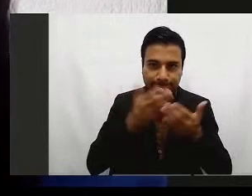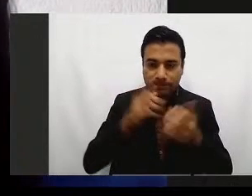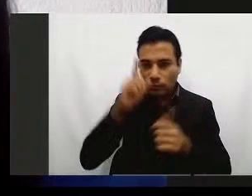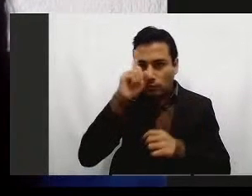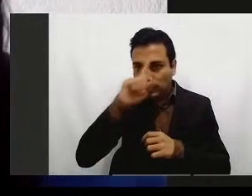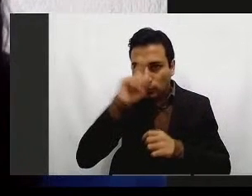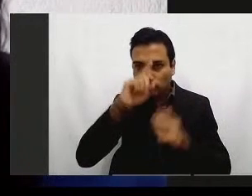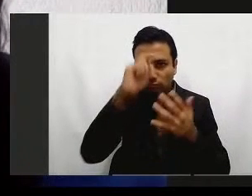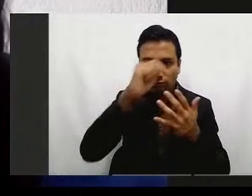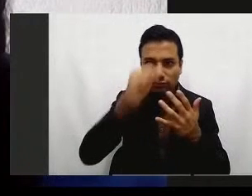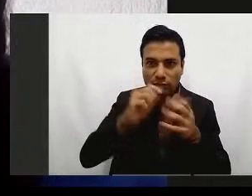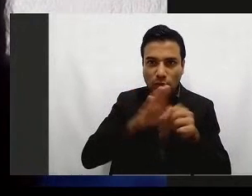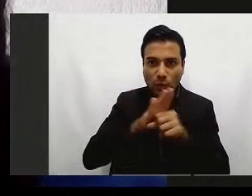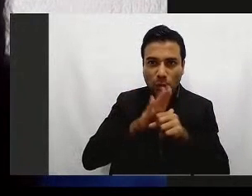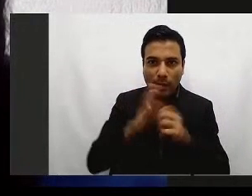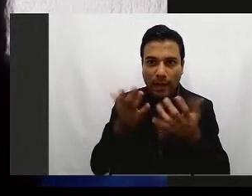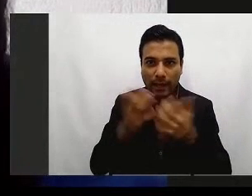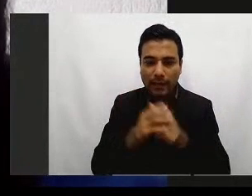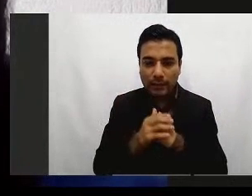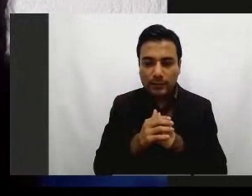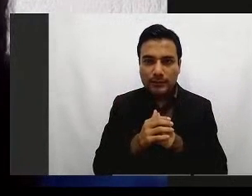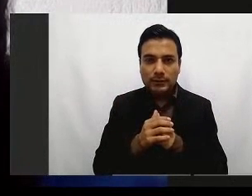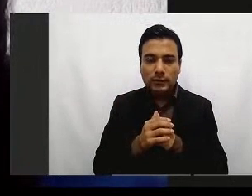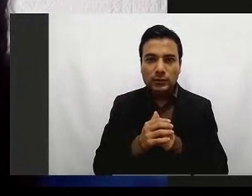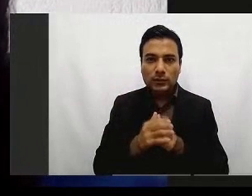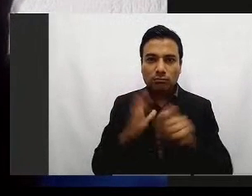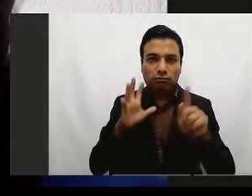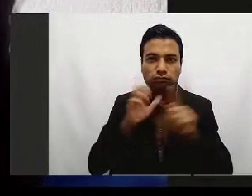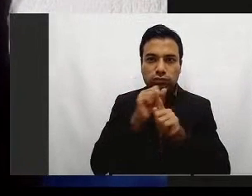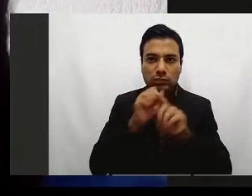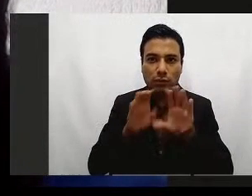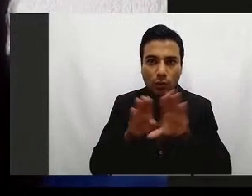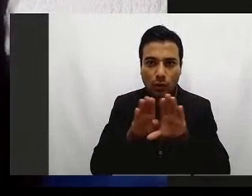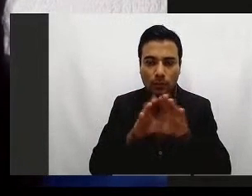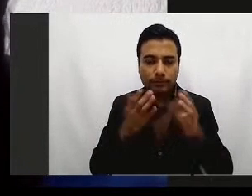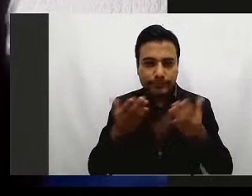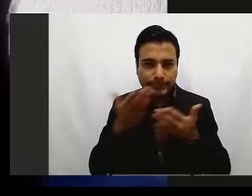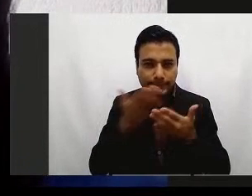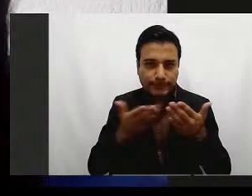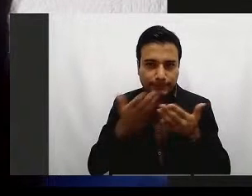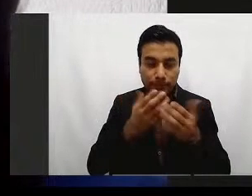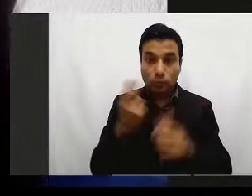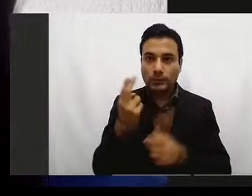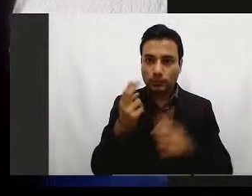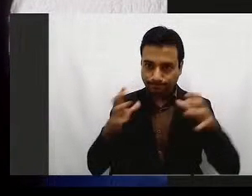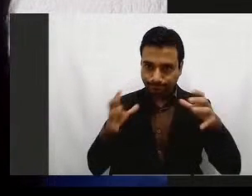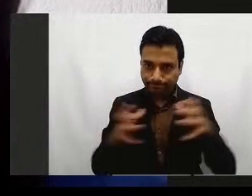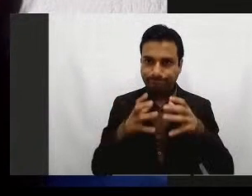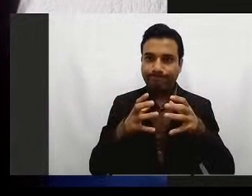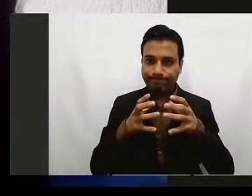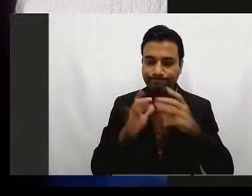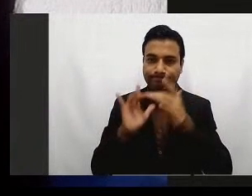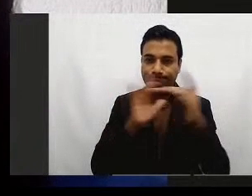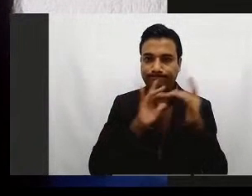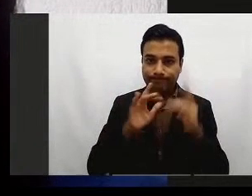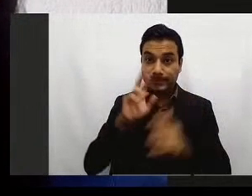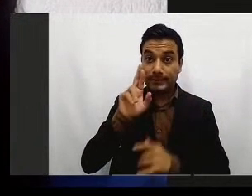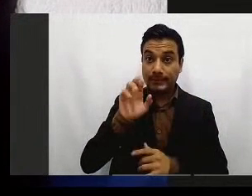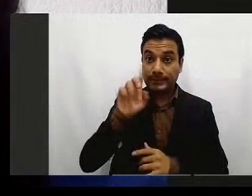de ver cómo podemos lograr que se hagan una realidad, como bien lo decía Isabel, pero a través de esta colaboración en red que creo que va a ser